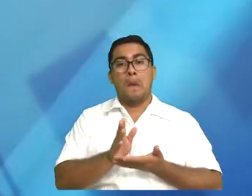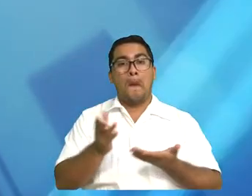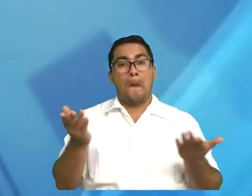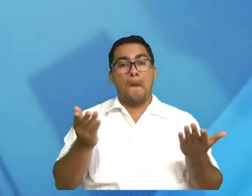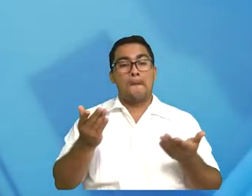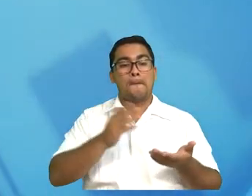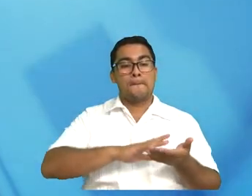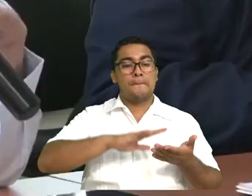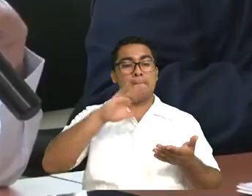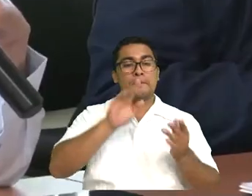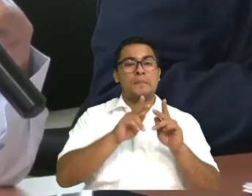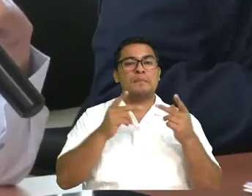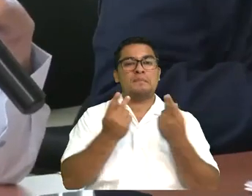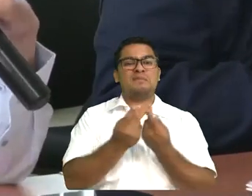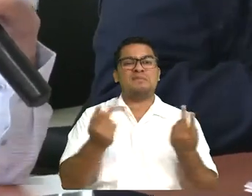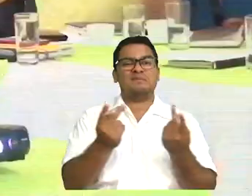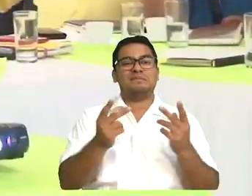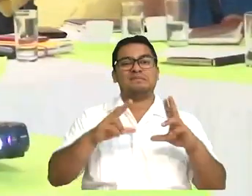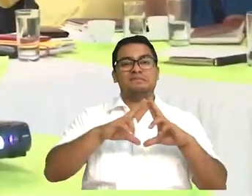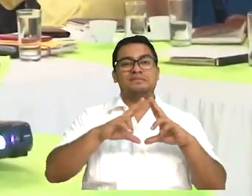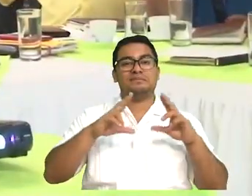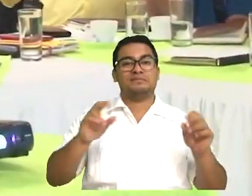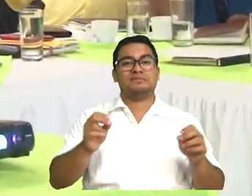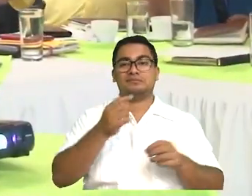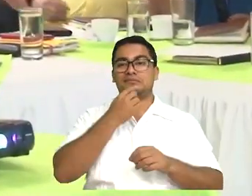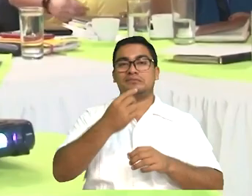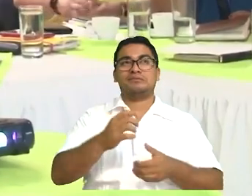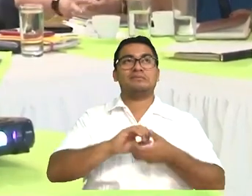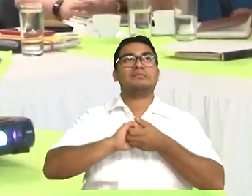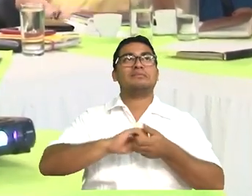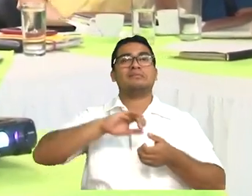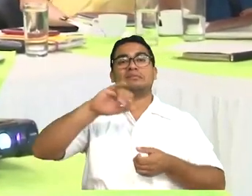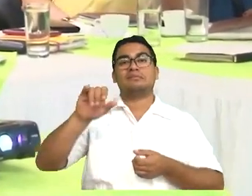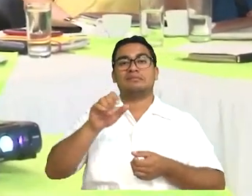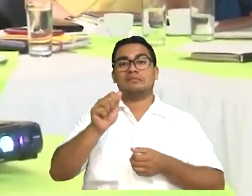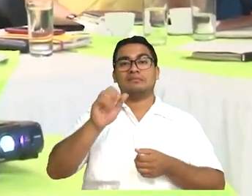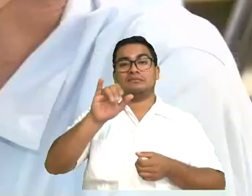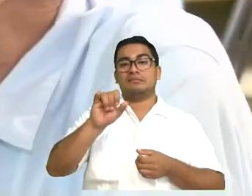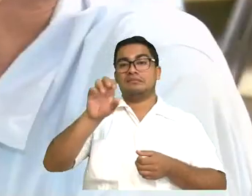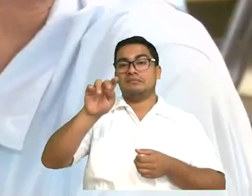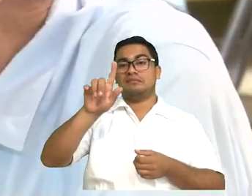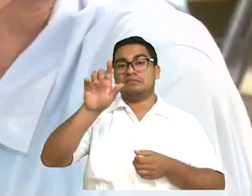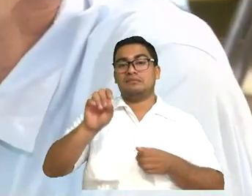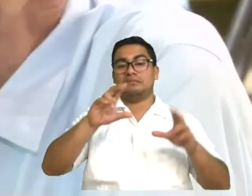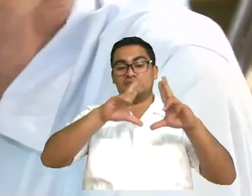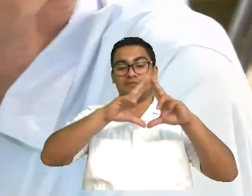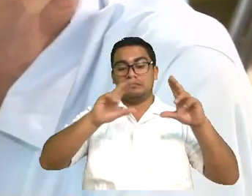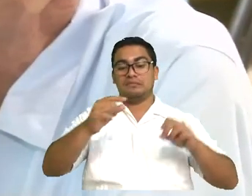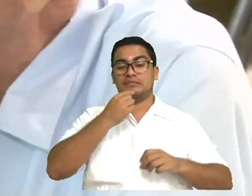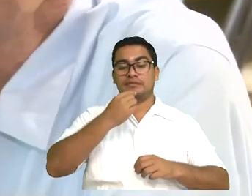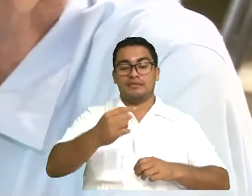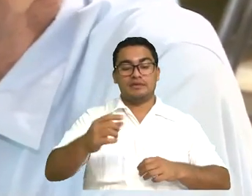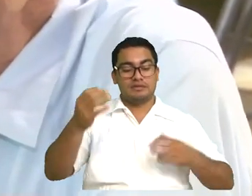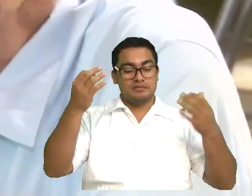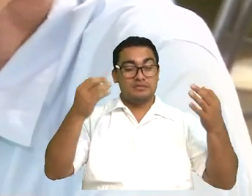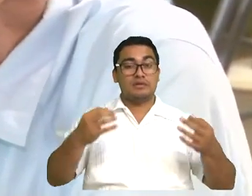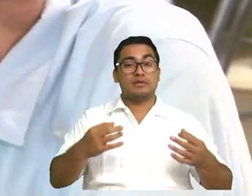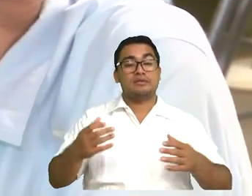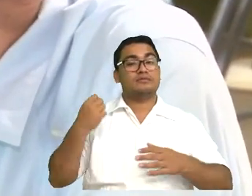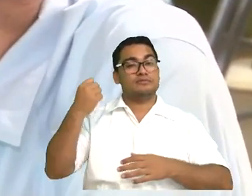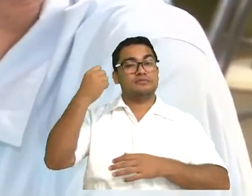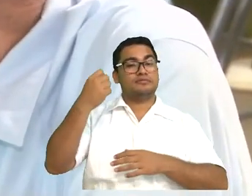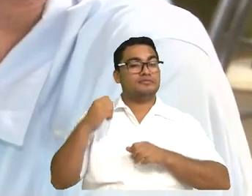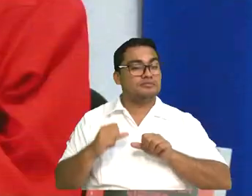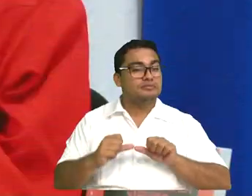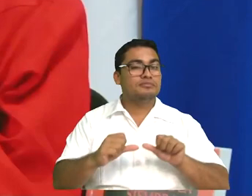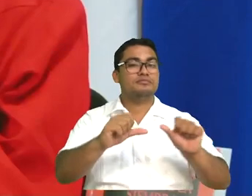del pueblo nicaragüense. Compañero Jacinto Suárez, Nicaragua te grita presente. Hasta la victoria